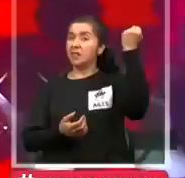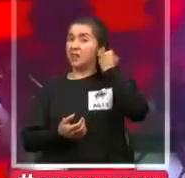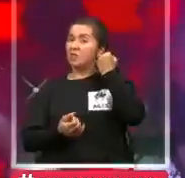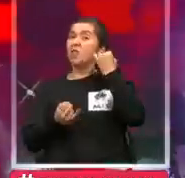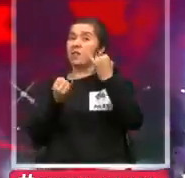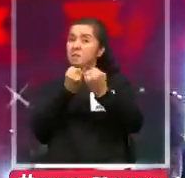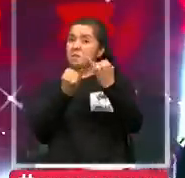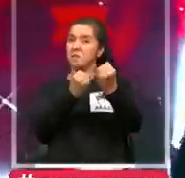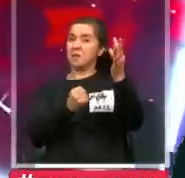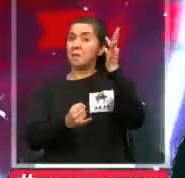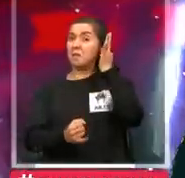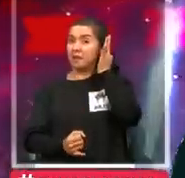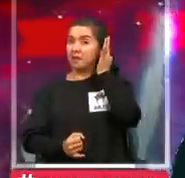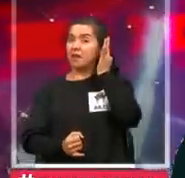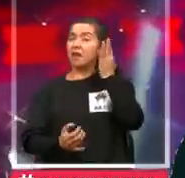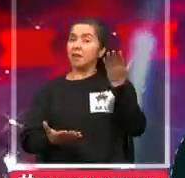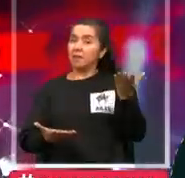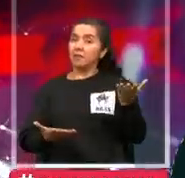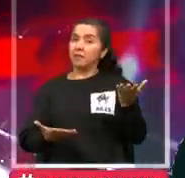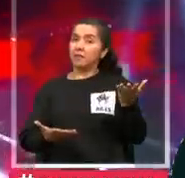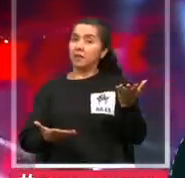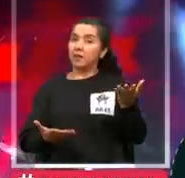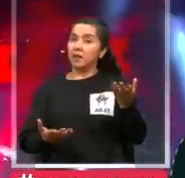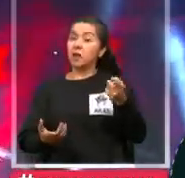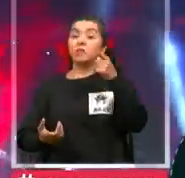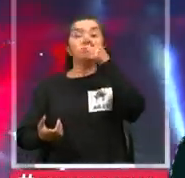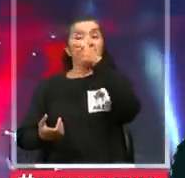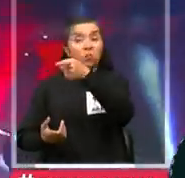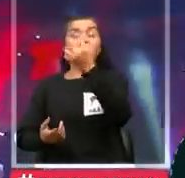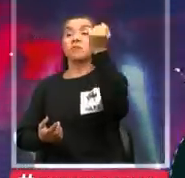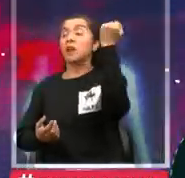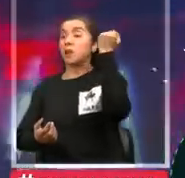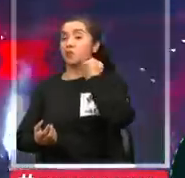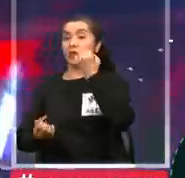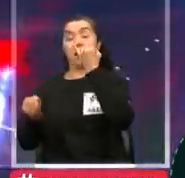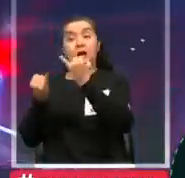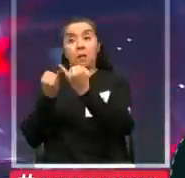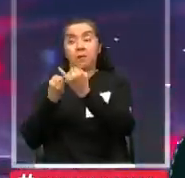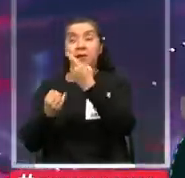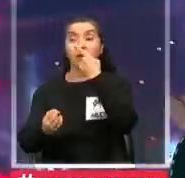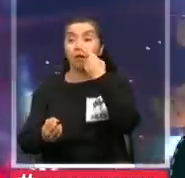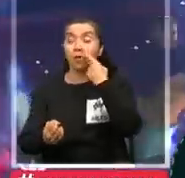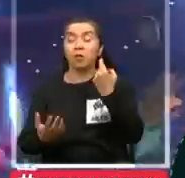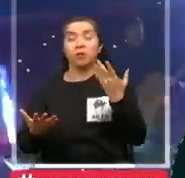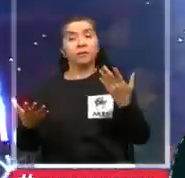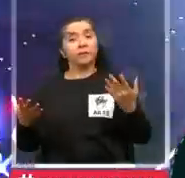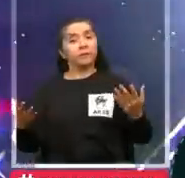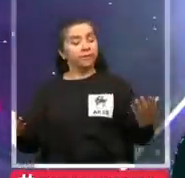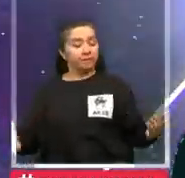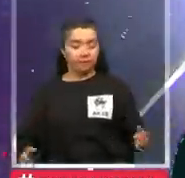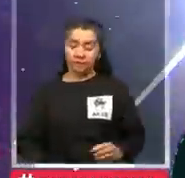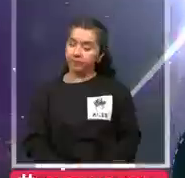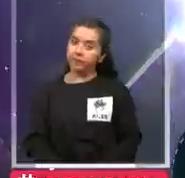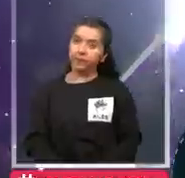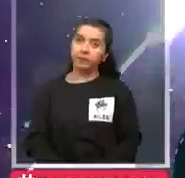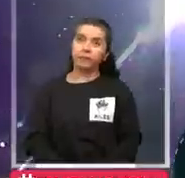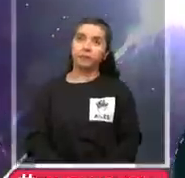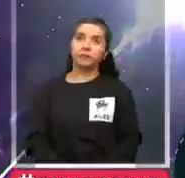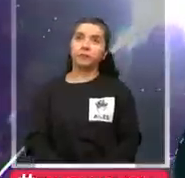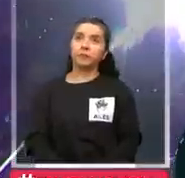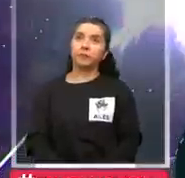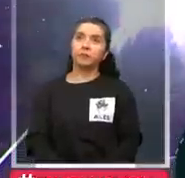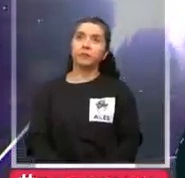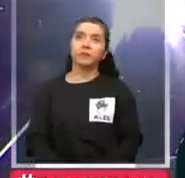me traicione una amiga y traicionar a tu amigo.